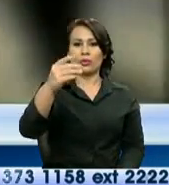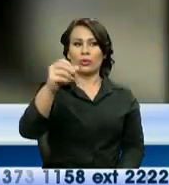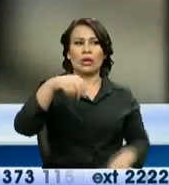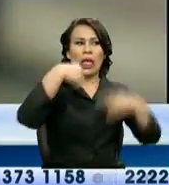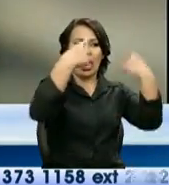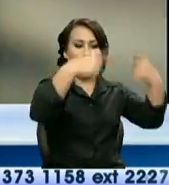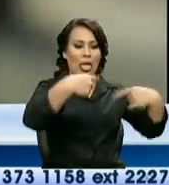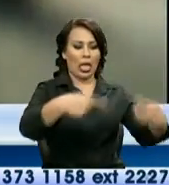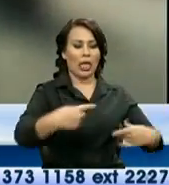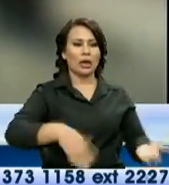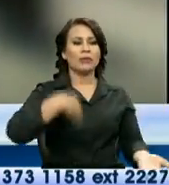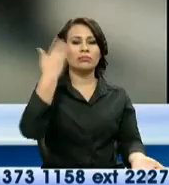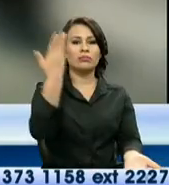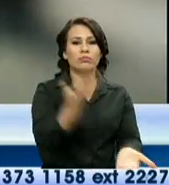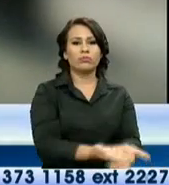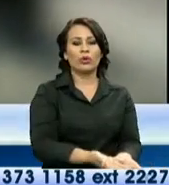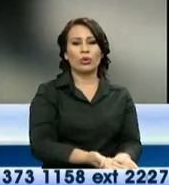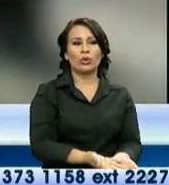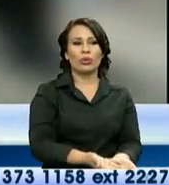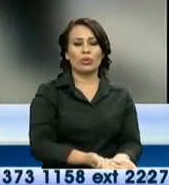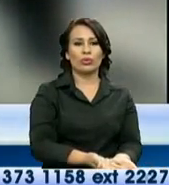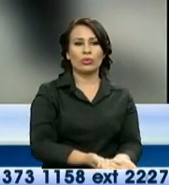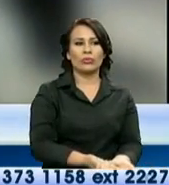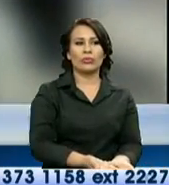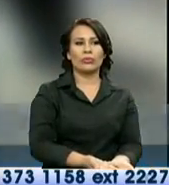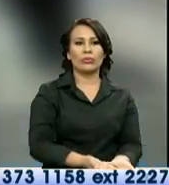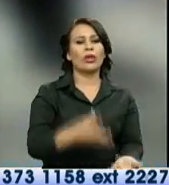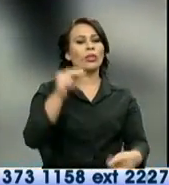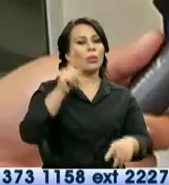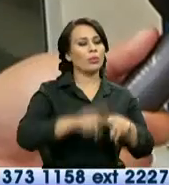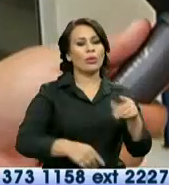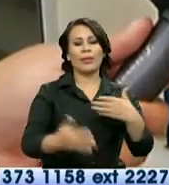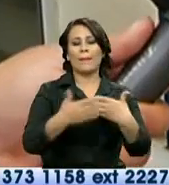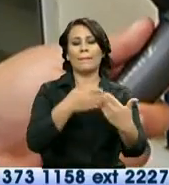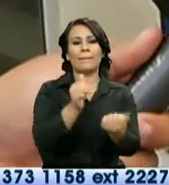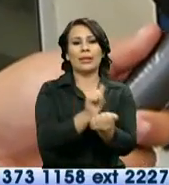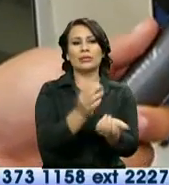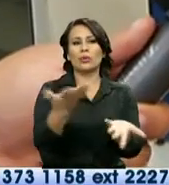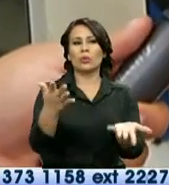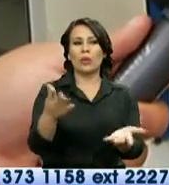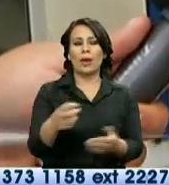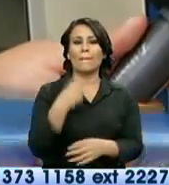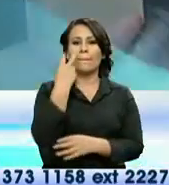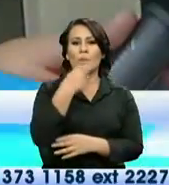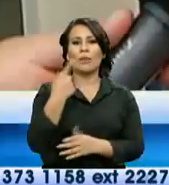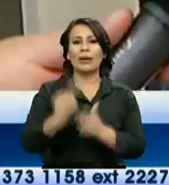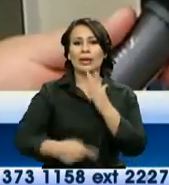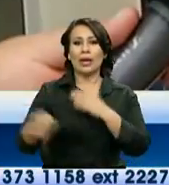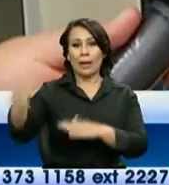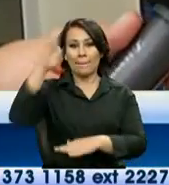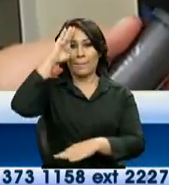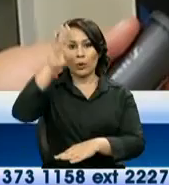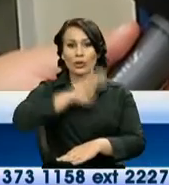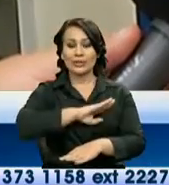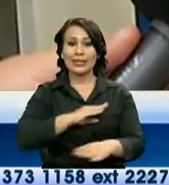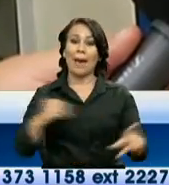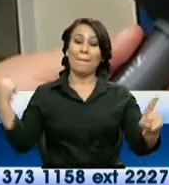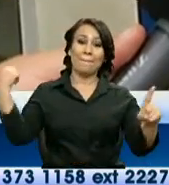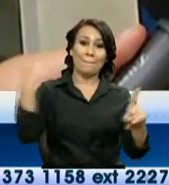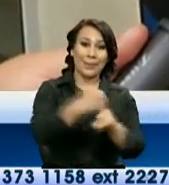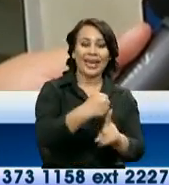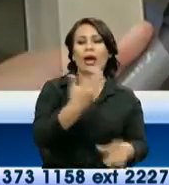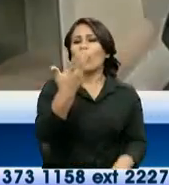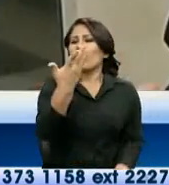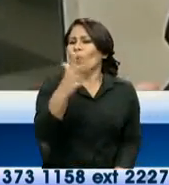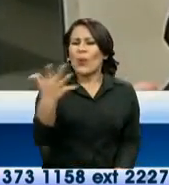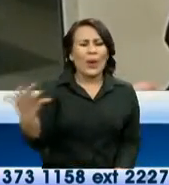viene rodando hasta el punto de que se estrella. No pueden ir presos porque no hay una acción derivada de la responsabilidad